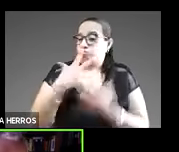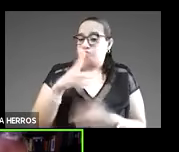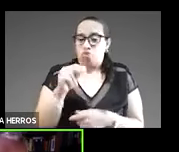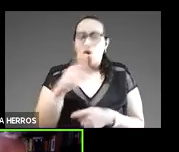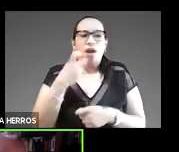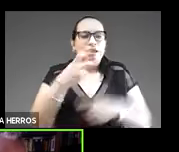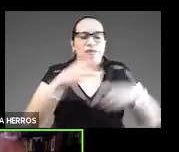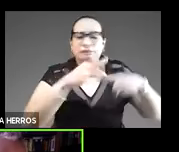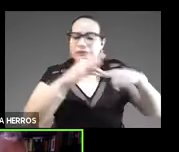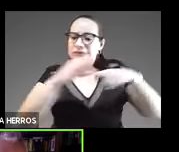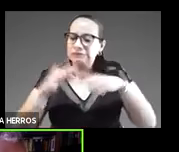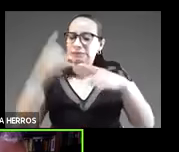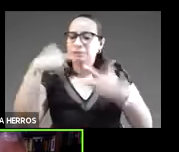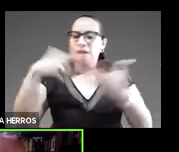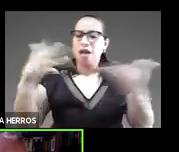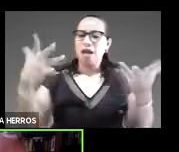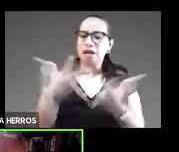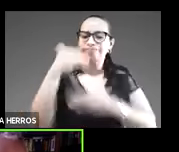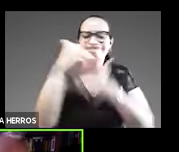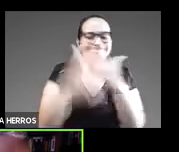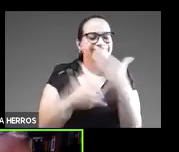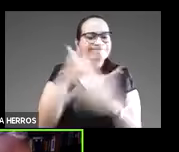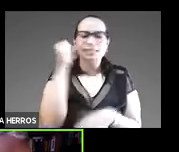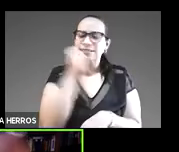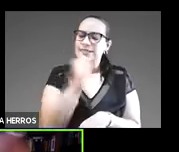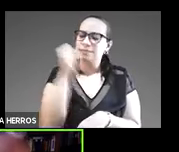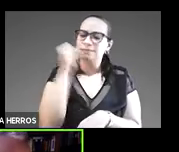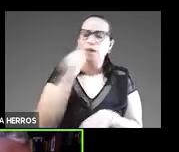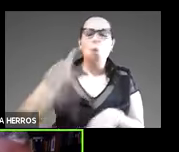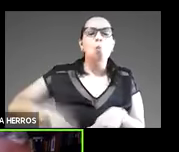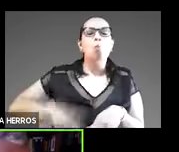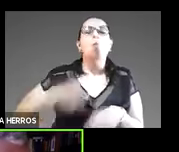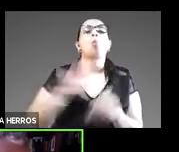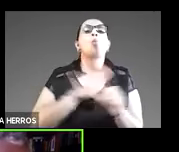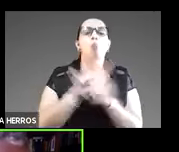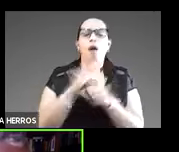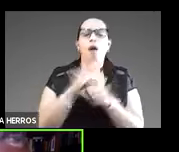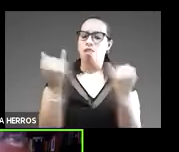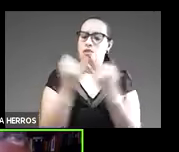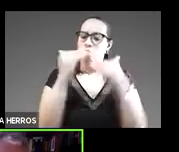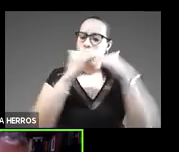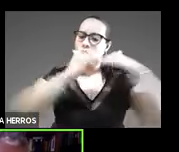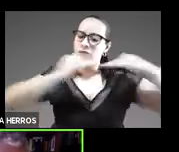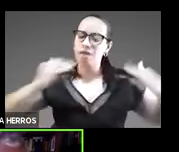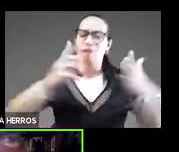guía de acción cotidiana de gobierno, que es igualdad y derechos, ¿no? O sea,